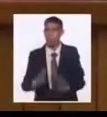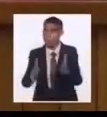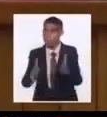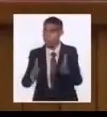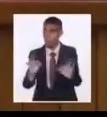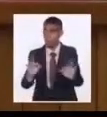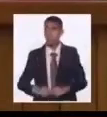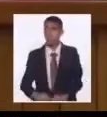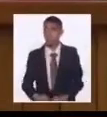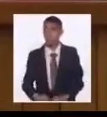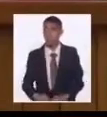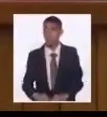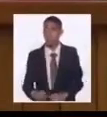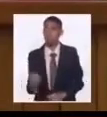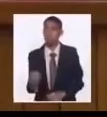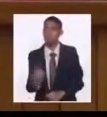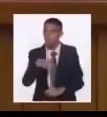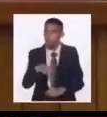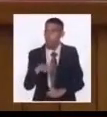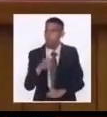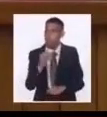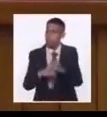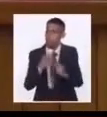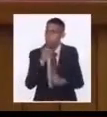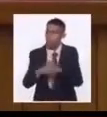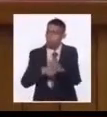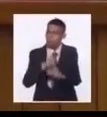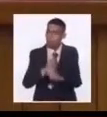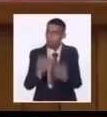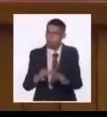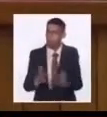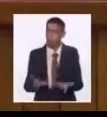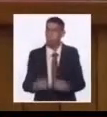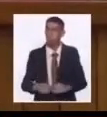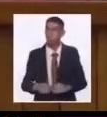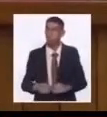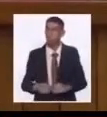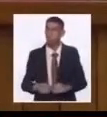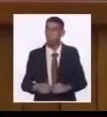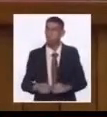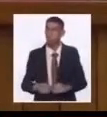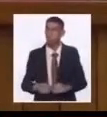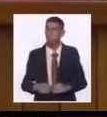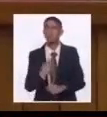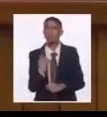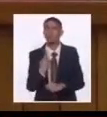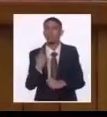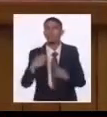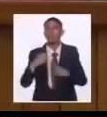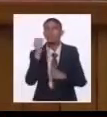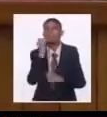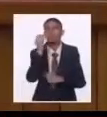Pero eso lo podemos hacer. Vamos a llevar esa acuicultura familiar.